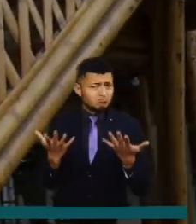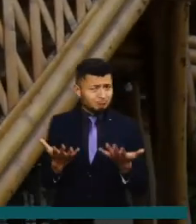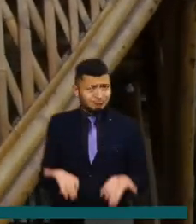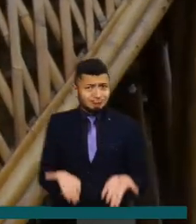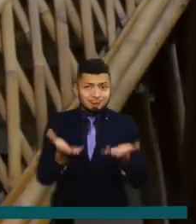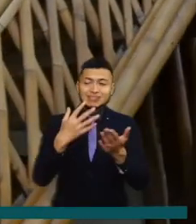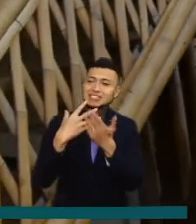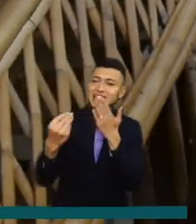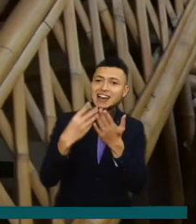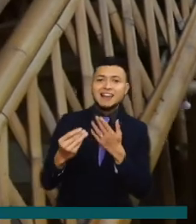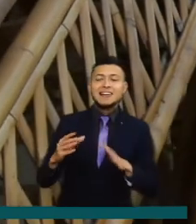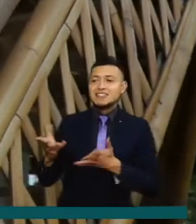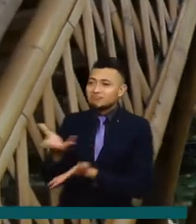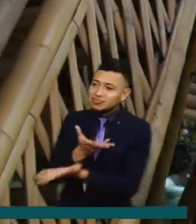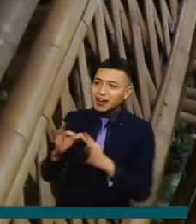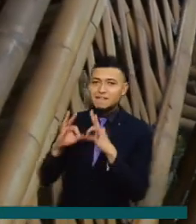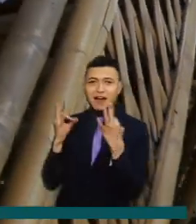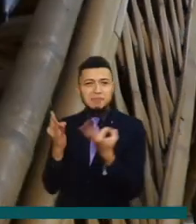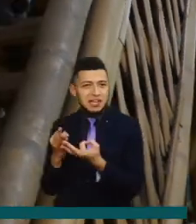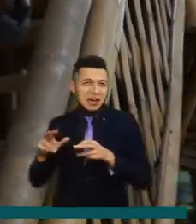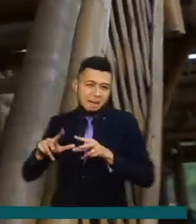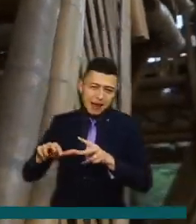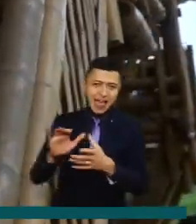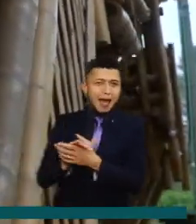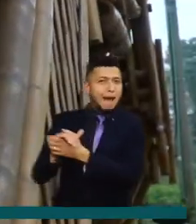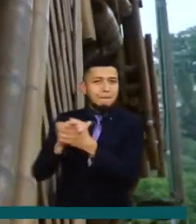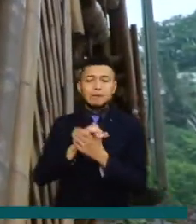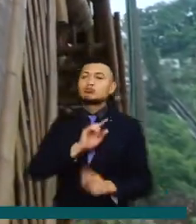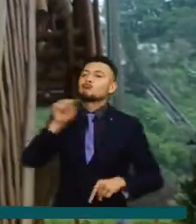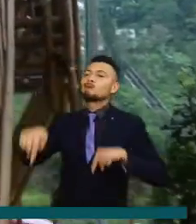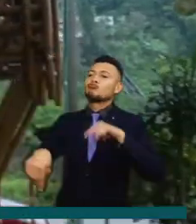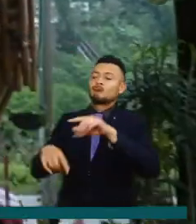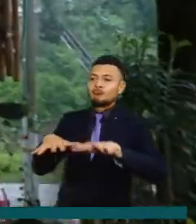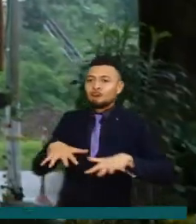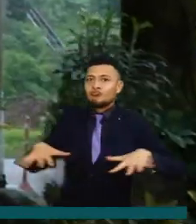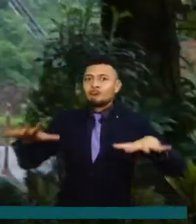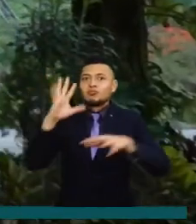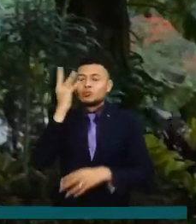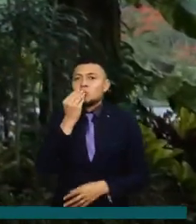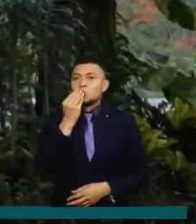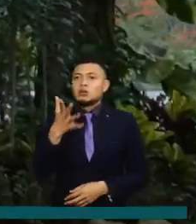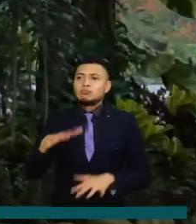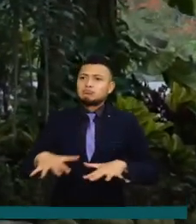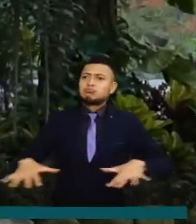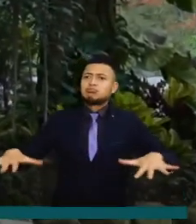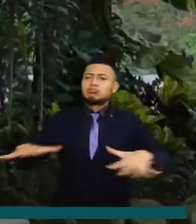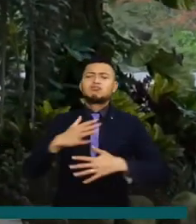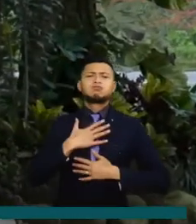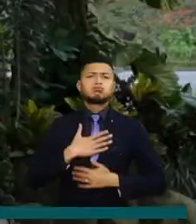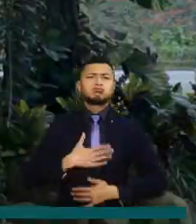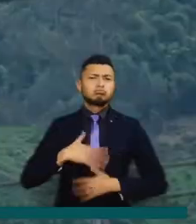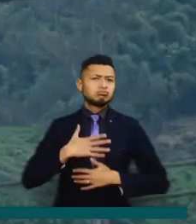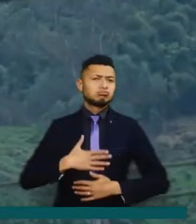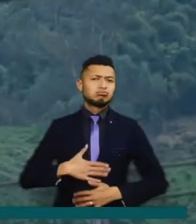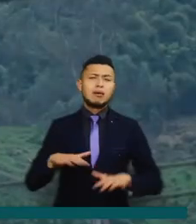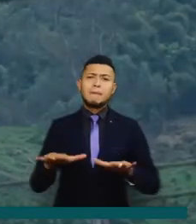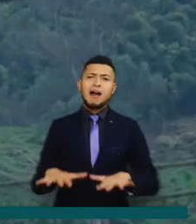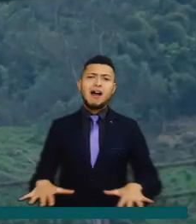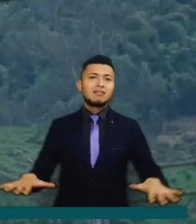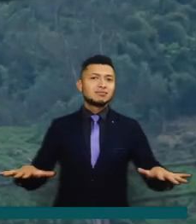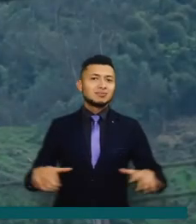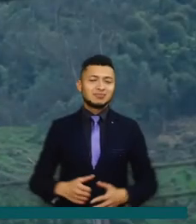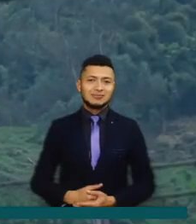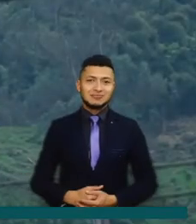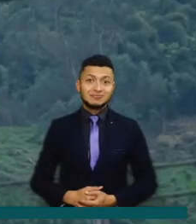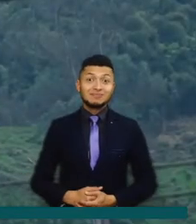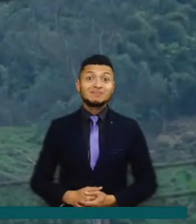salga y disfrute en familia, en pareja y con amigos en estos maravillosos lugares llenos de paz y tranquilidad. Un abanico